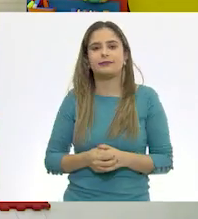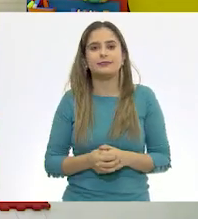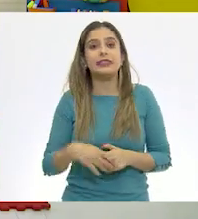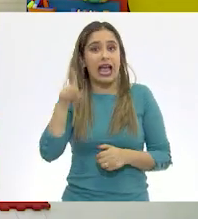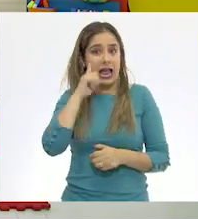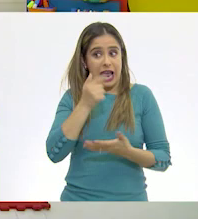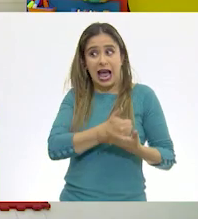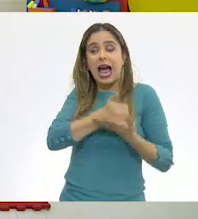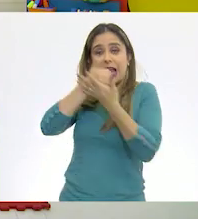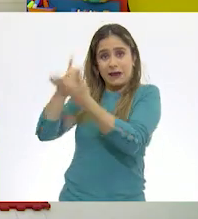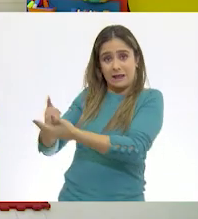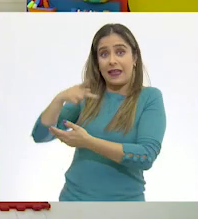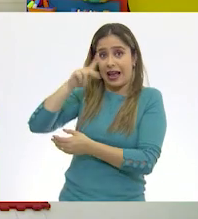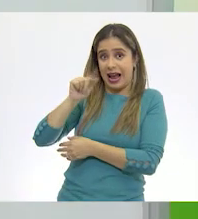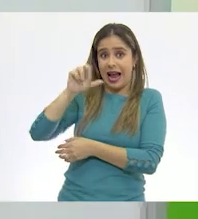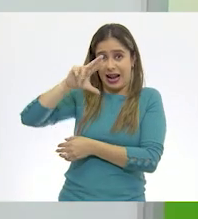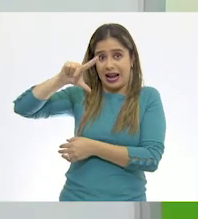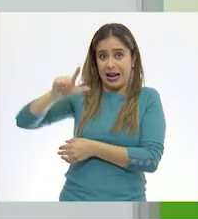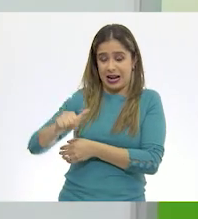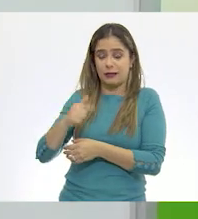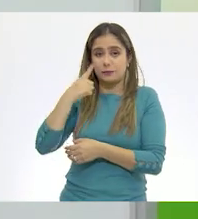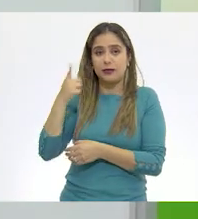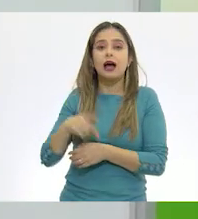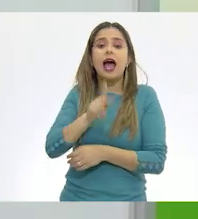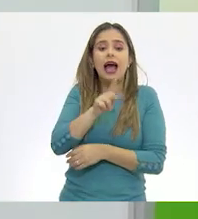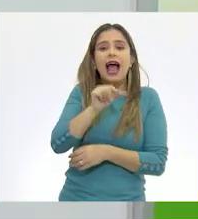vamos a ayudar a Carla en casa, ¿eh?